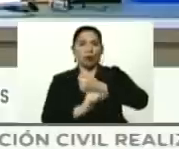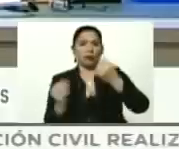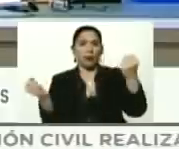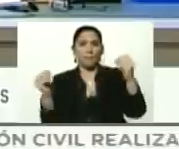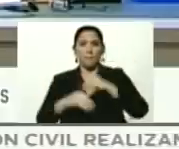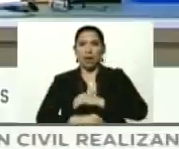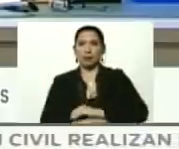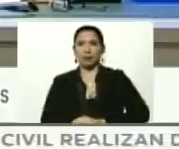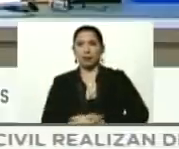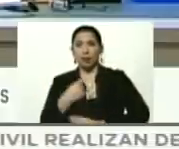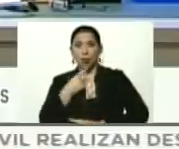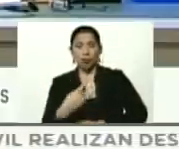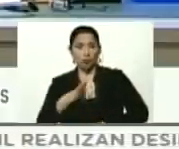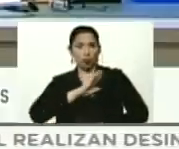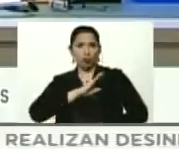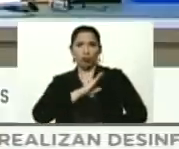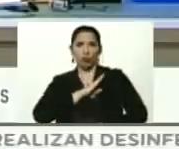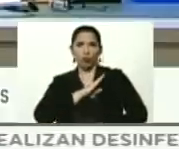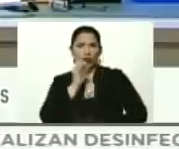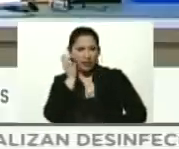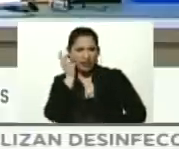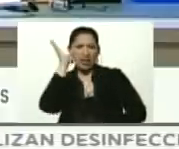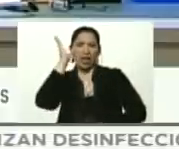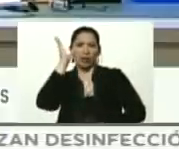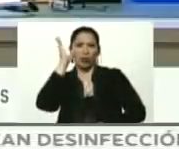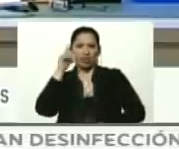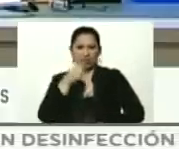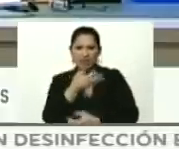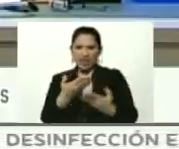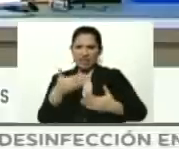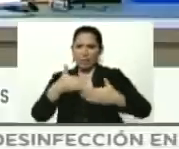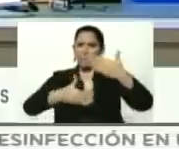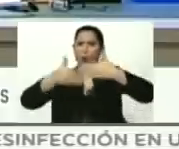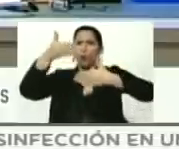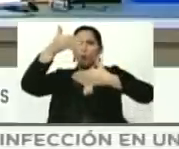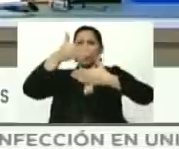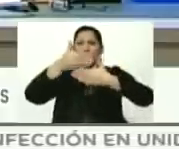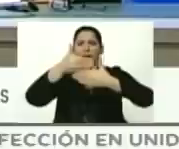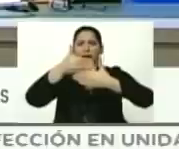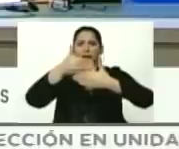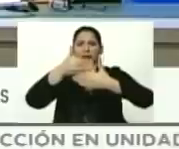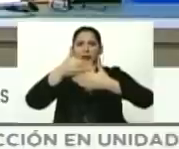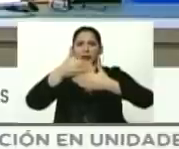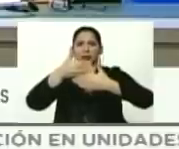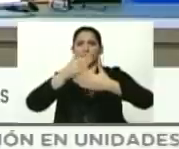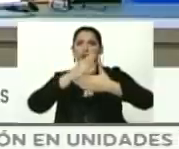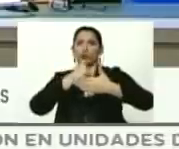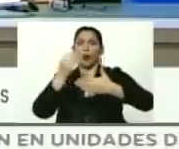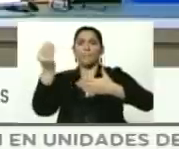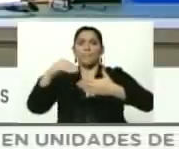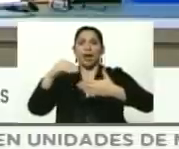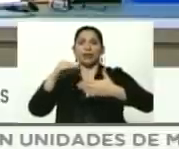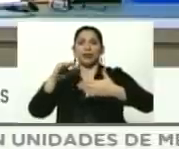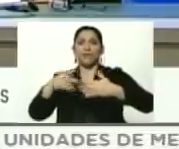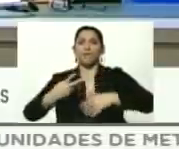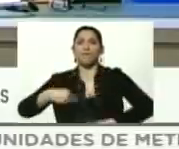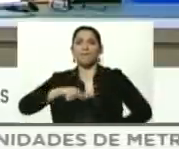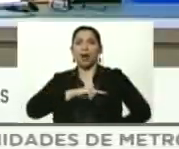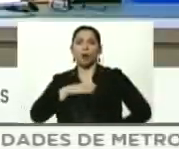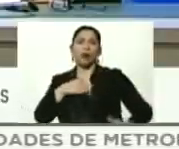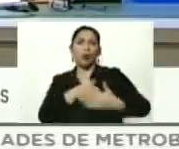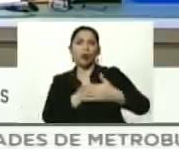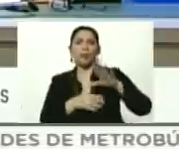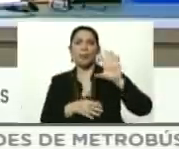los digo yo que soy el creador de estas murallas, que no es más que un fraude contra la